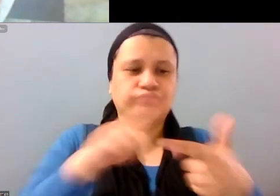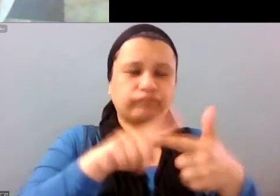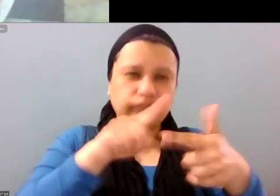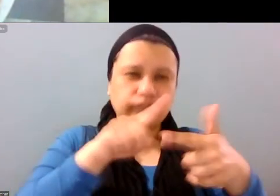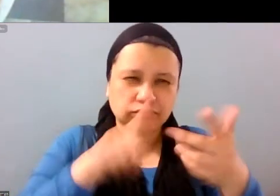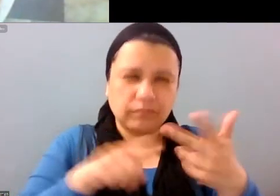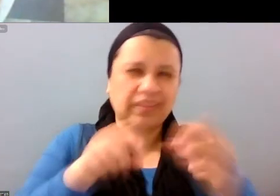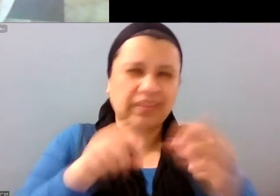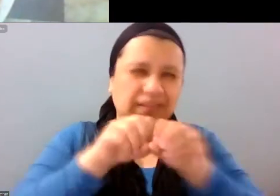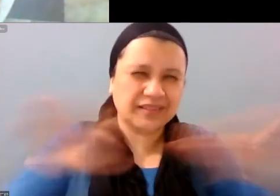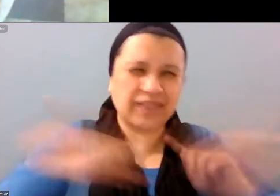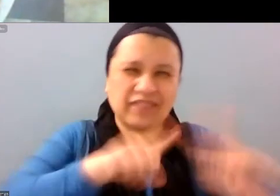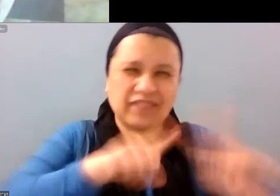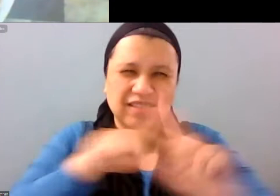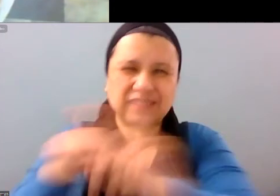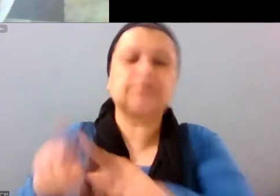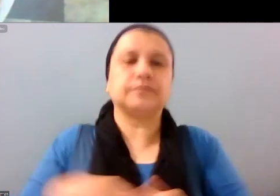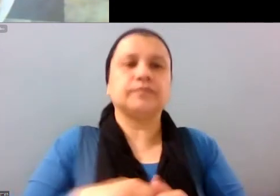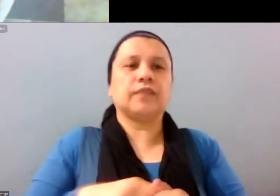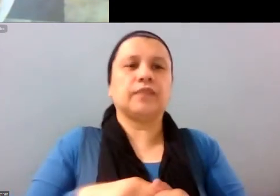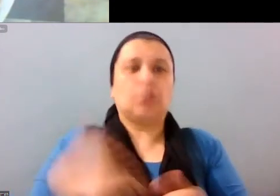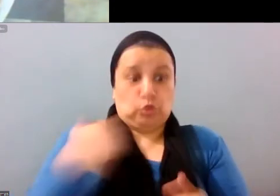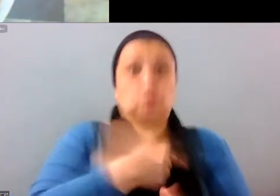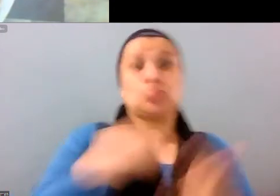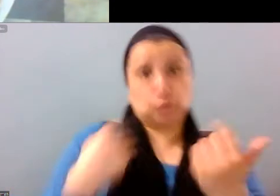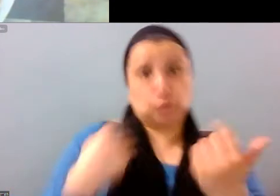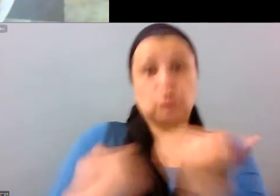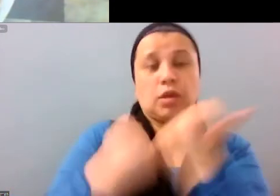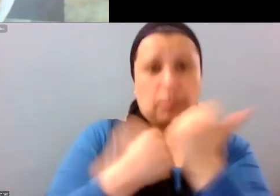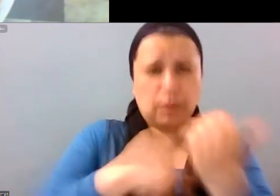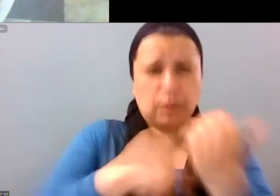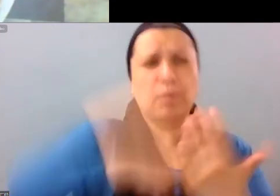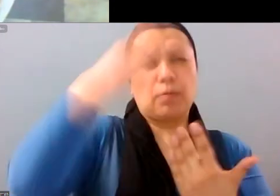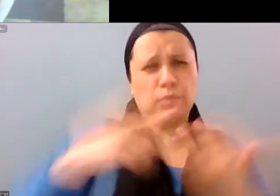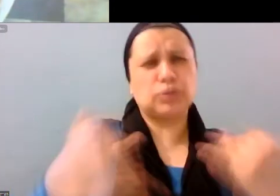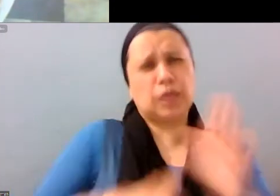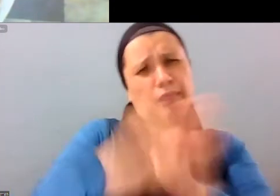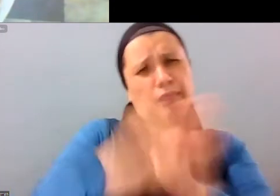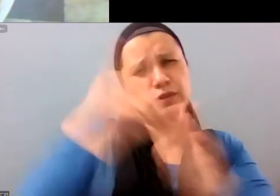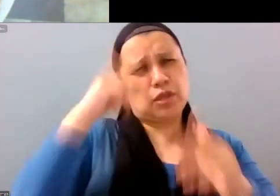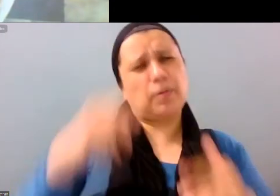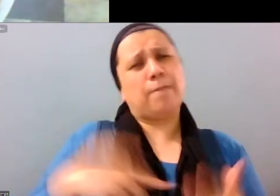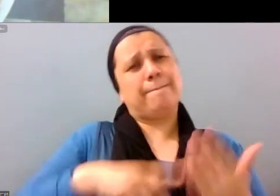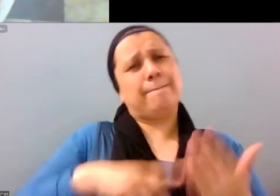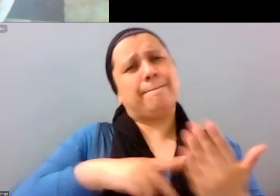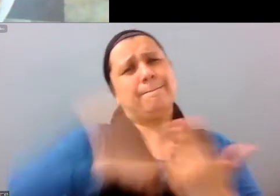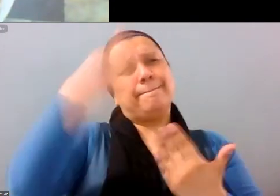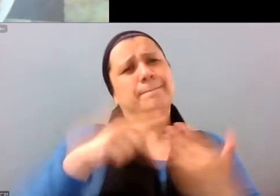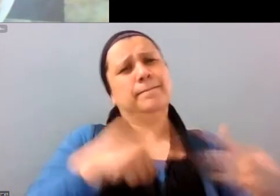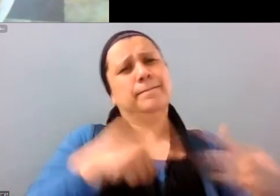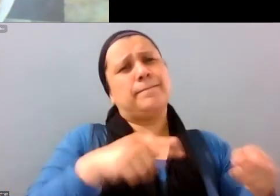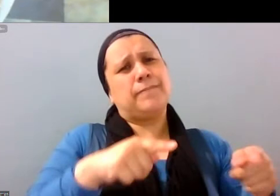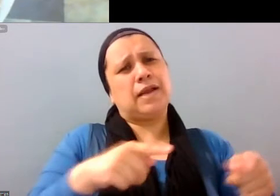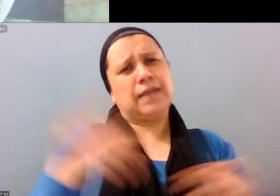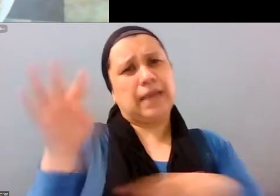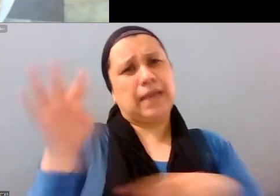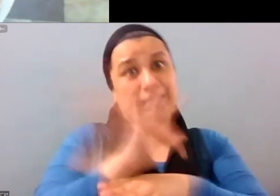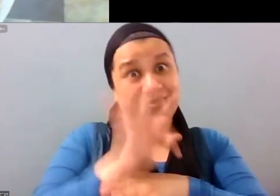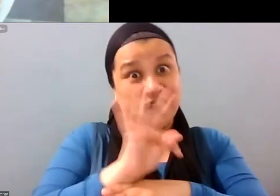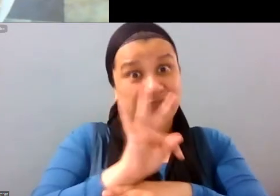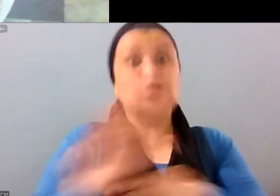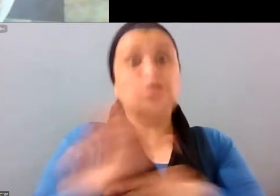podéis diseñarlo nosotros con el apoyo todos los programas que hemos desarrollado también para el programa para los programas de televisión verdad con el apoyo de